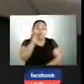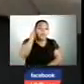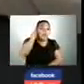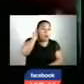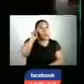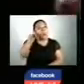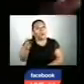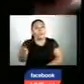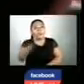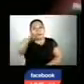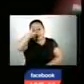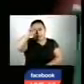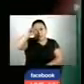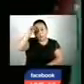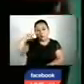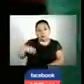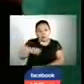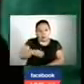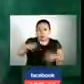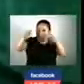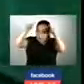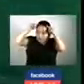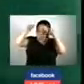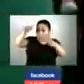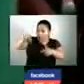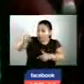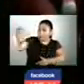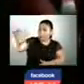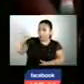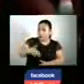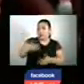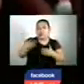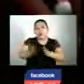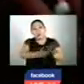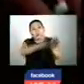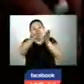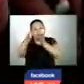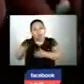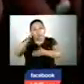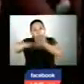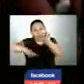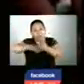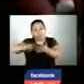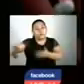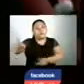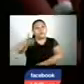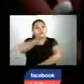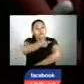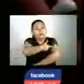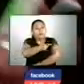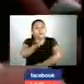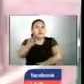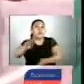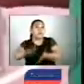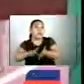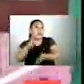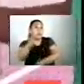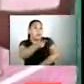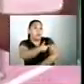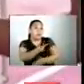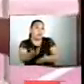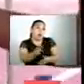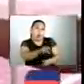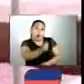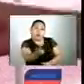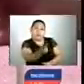y personal de primera línea. Se espera que con este lote inicie la segunda fase del Plan Nacional de Vacunación segunda dosis para quienes ya fueron